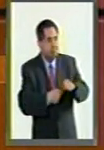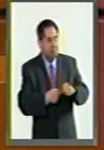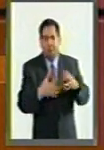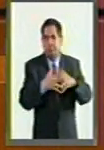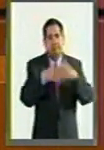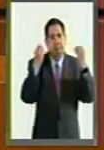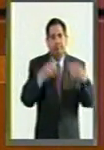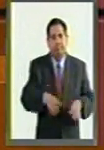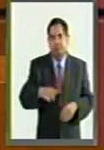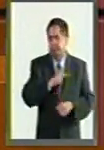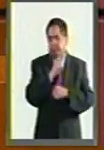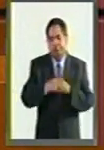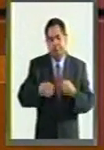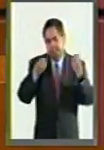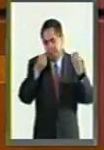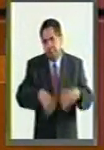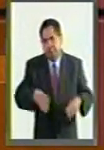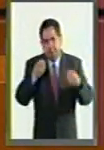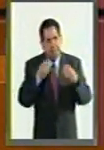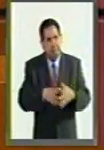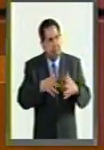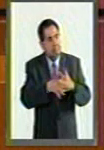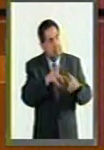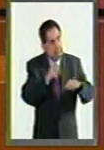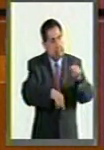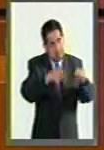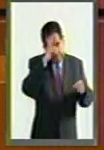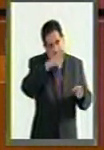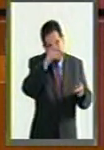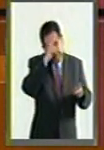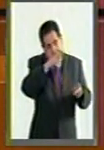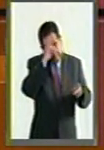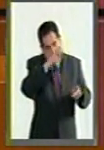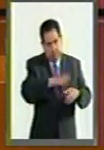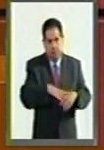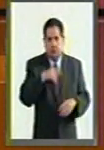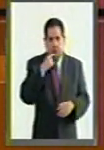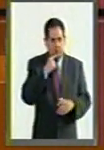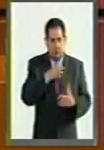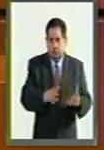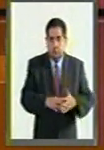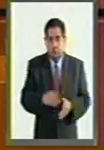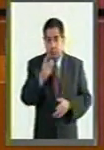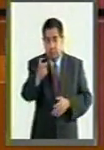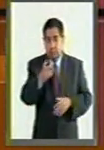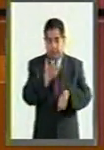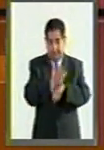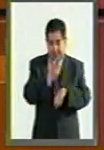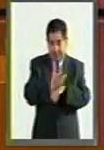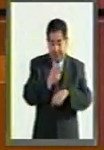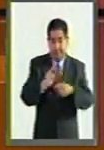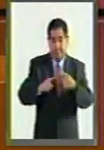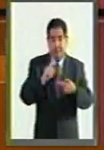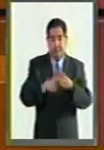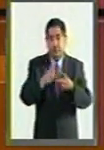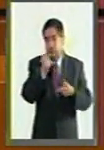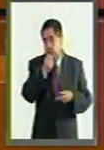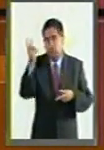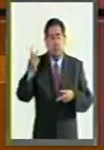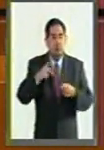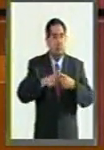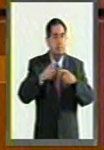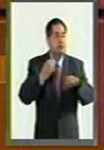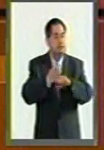a nuestros países. No de embalde, no de embalde. Estados Unidos y particularmente varios